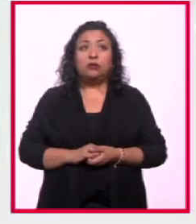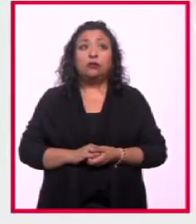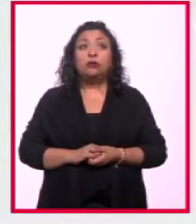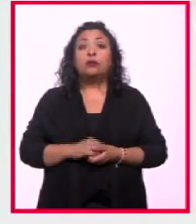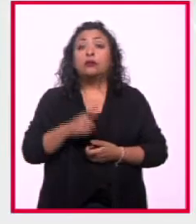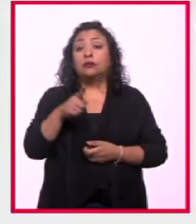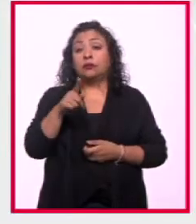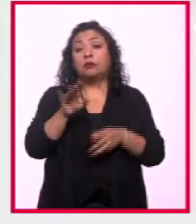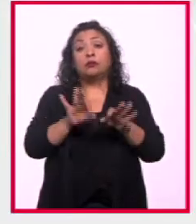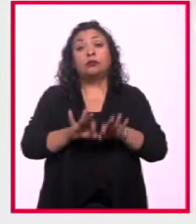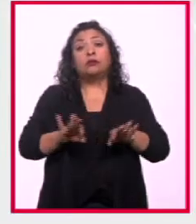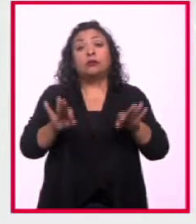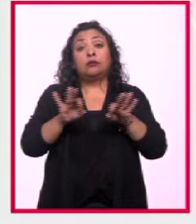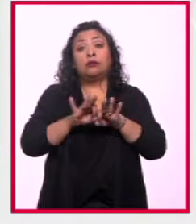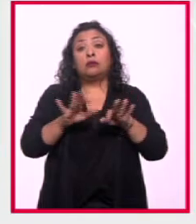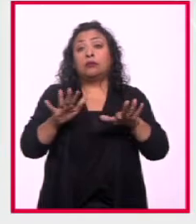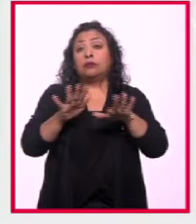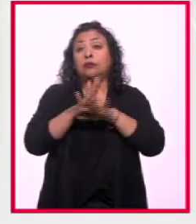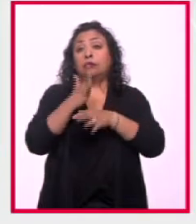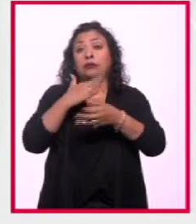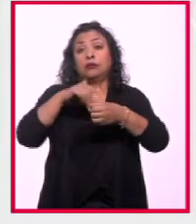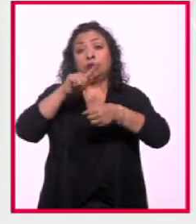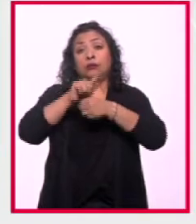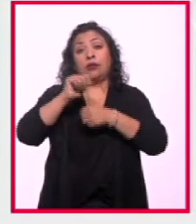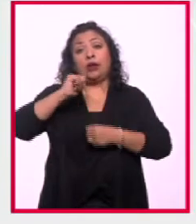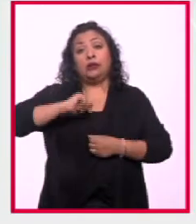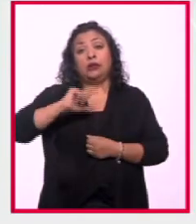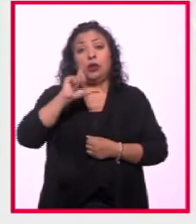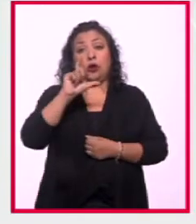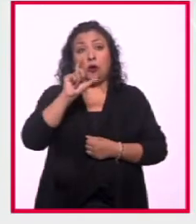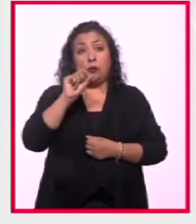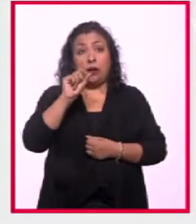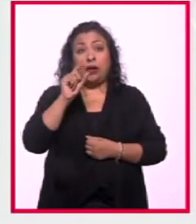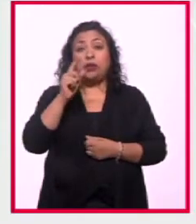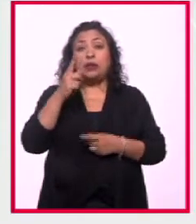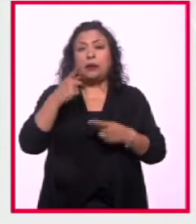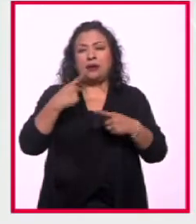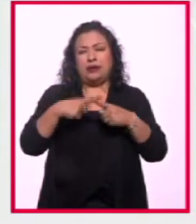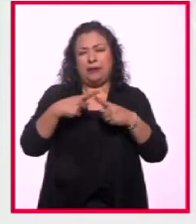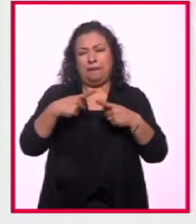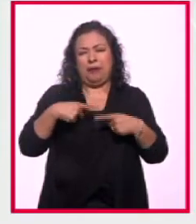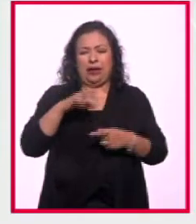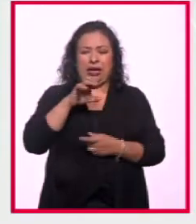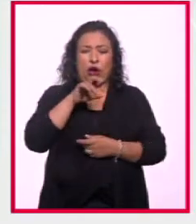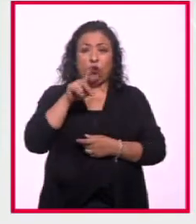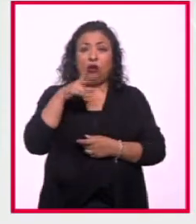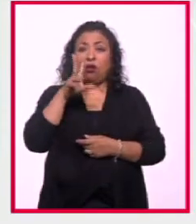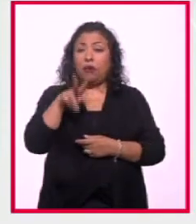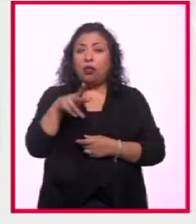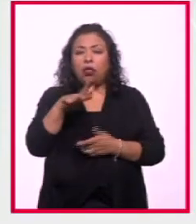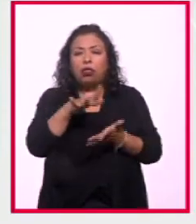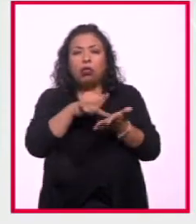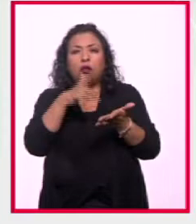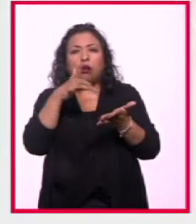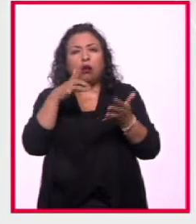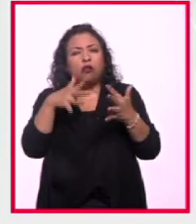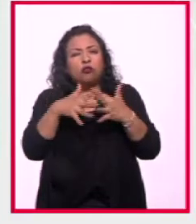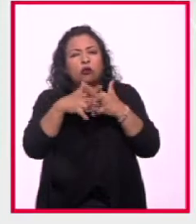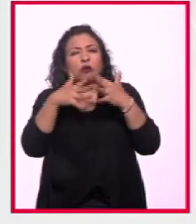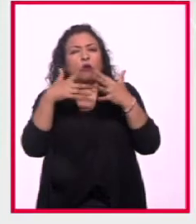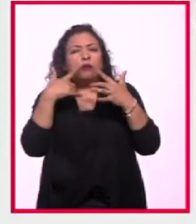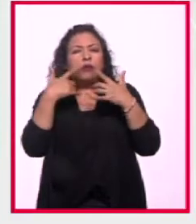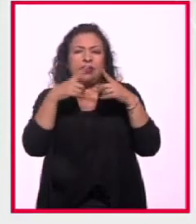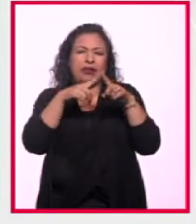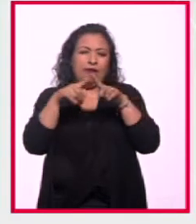es uno de los grandes movimientos sociales del siglo 20 sus caudillos siguen inspirando batallas de muy diverso